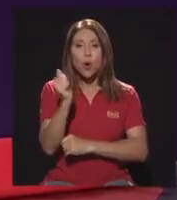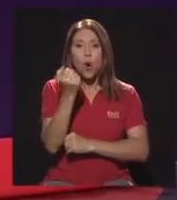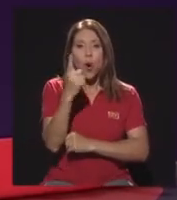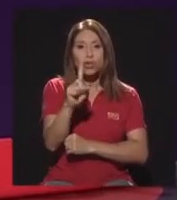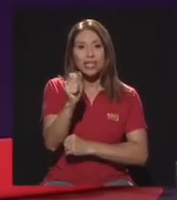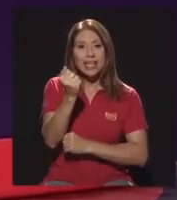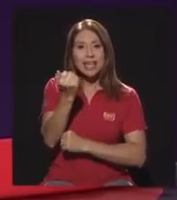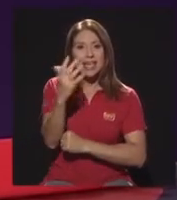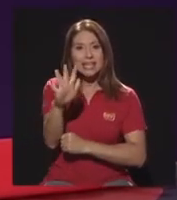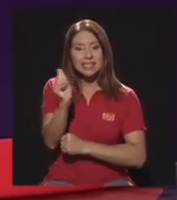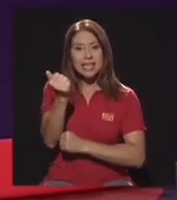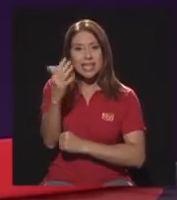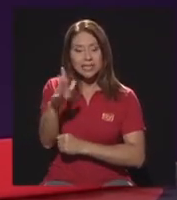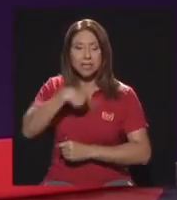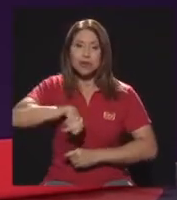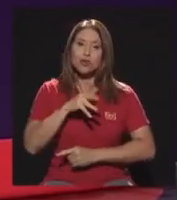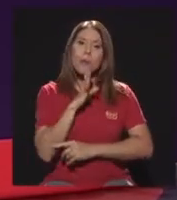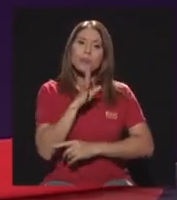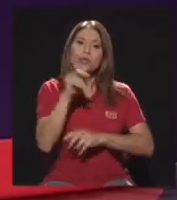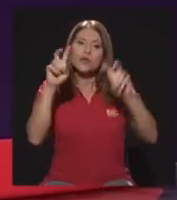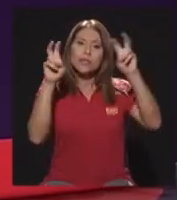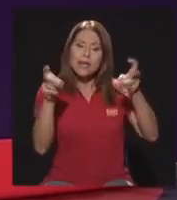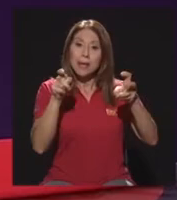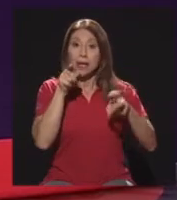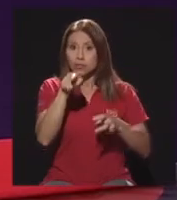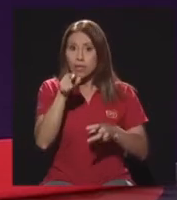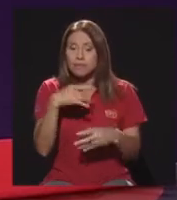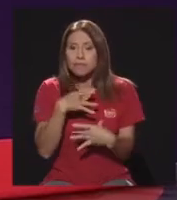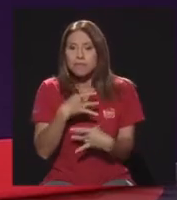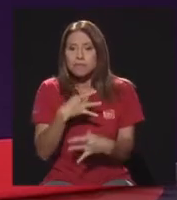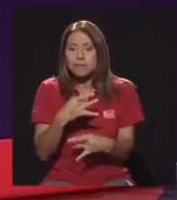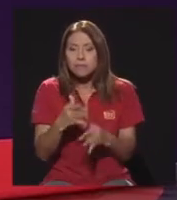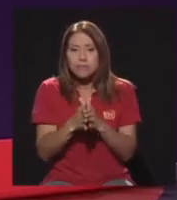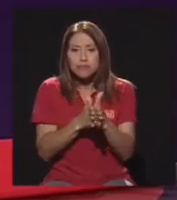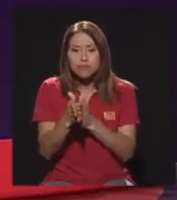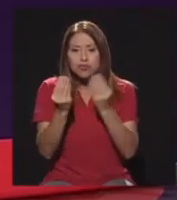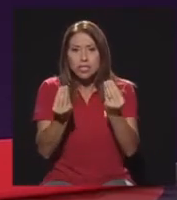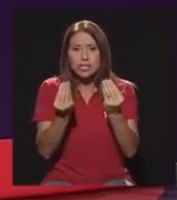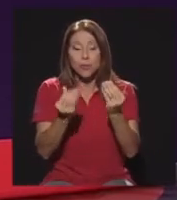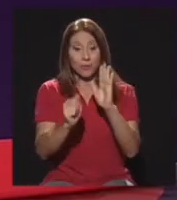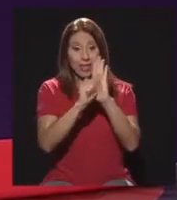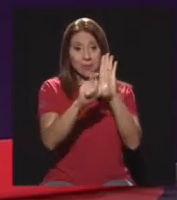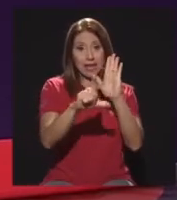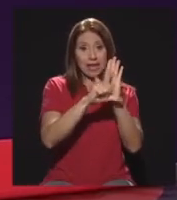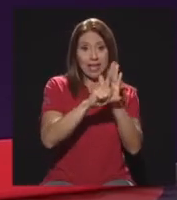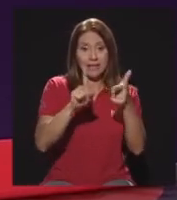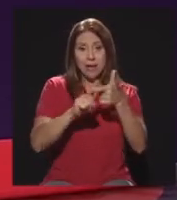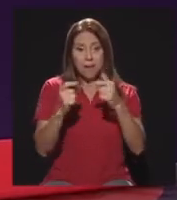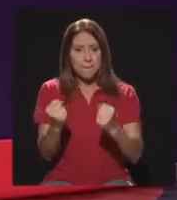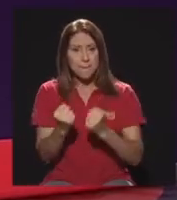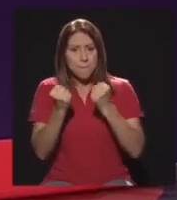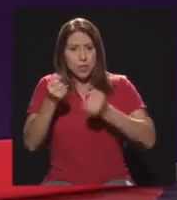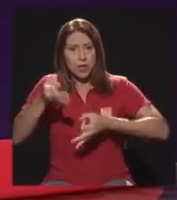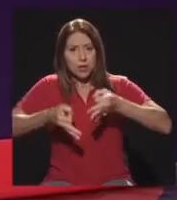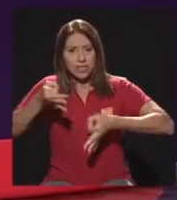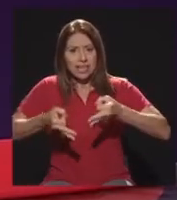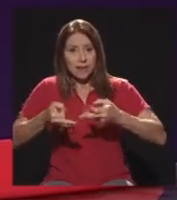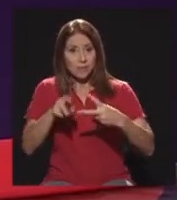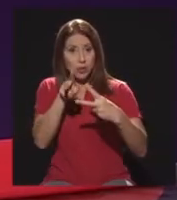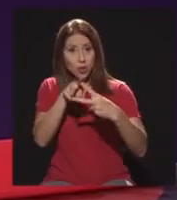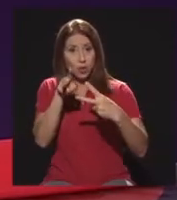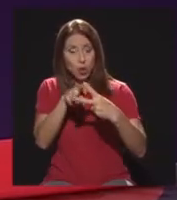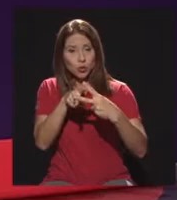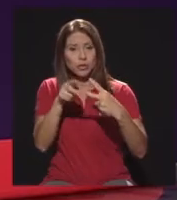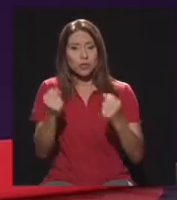15 porque vamos a hablar de un tema que sin duda le va a interesar muchísimo la asamblea legislativa y el poder judicial constituyen dos de los poderes